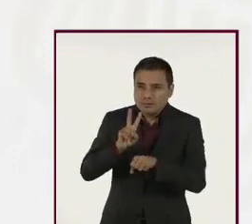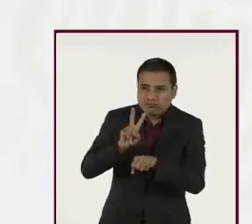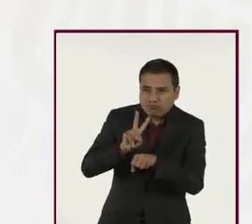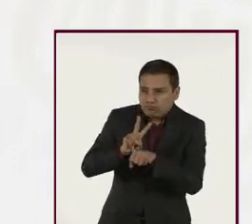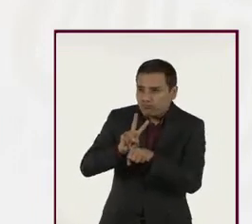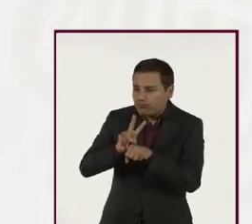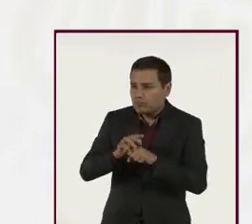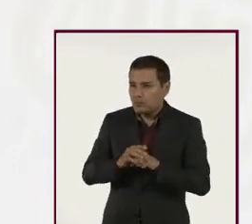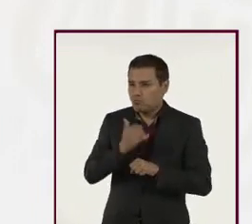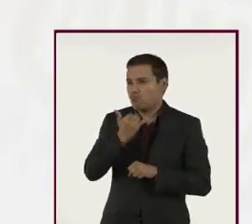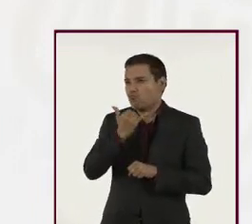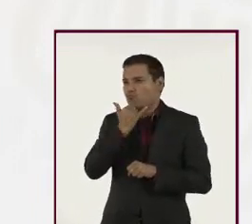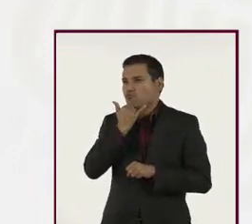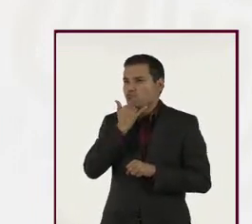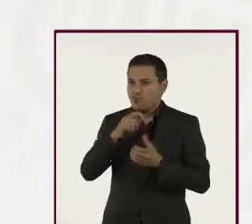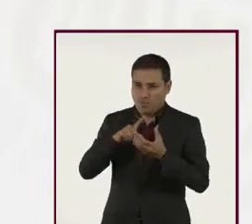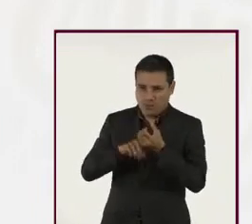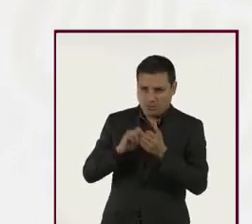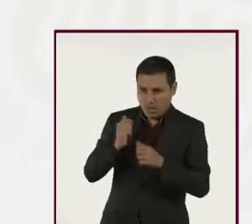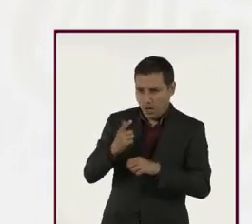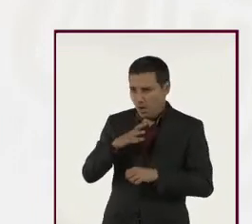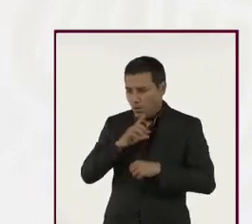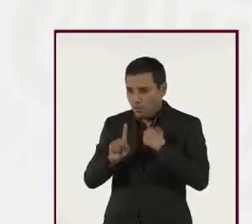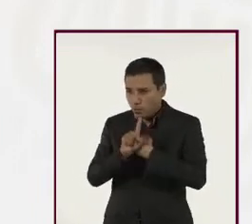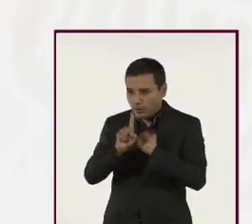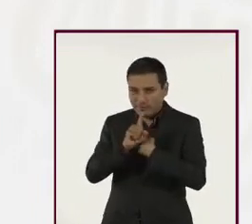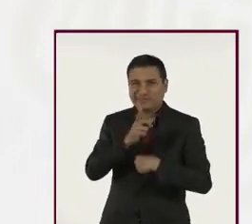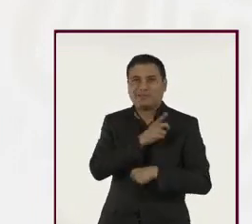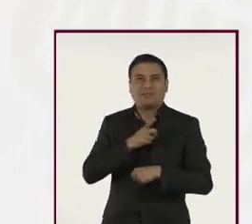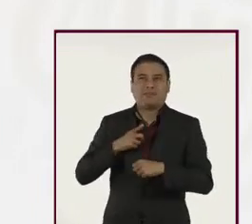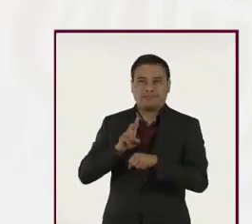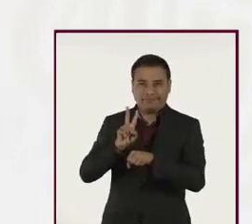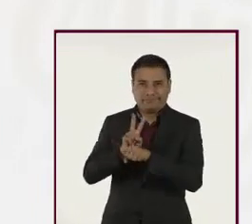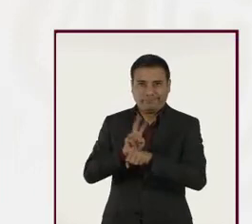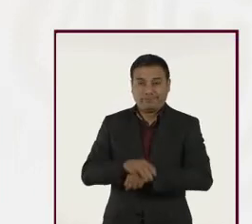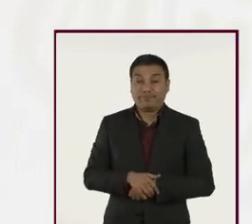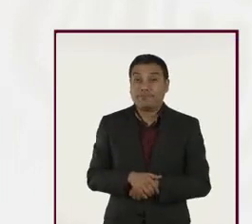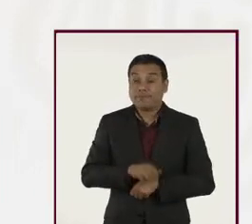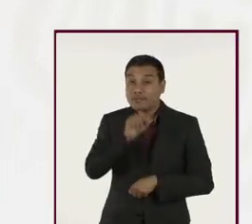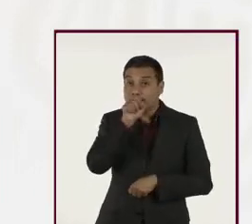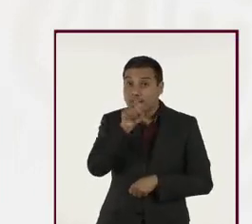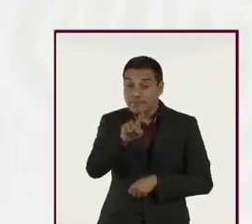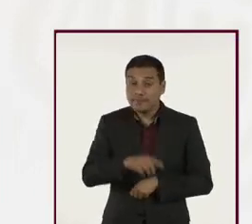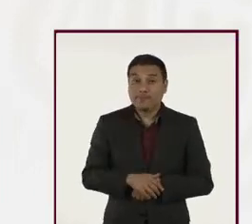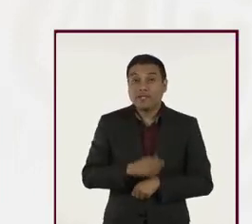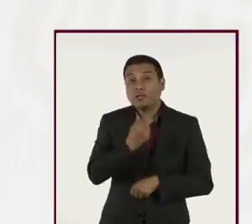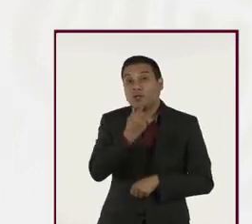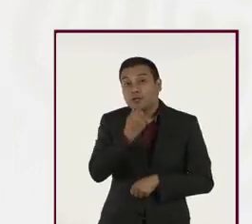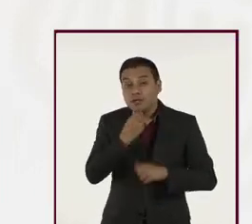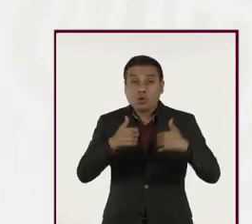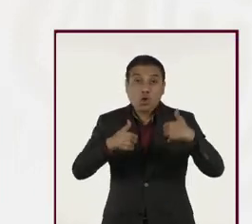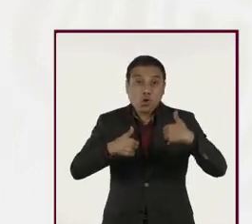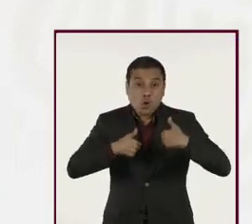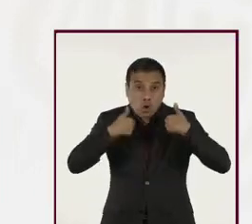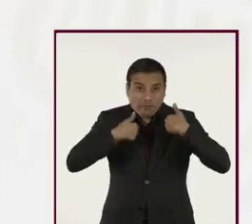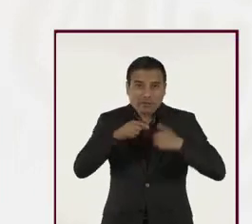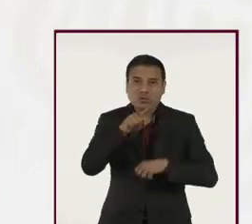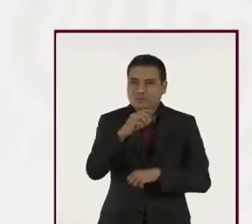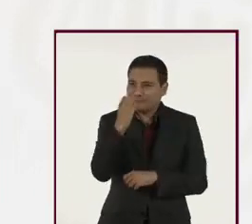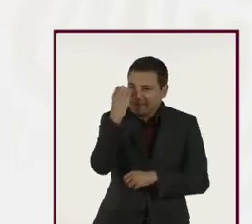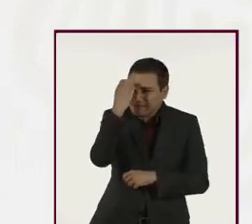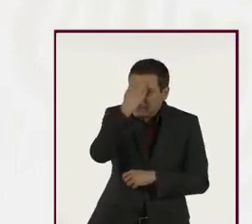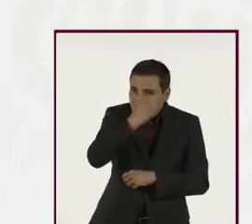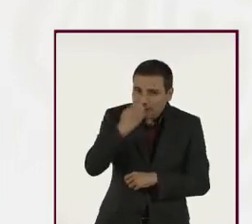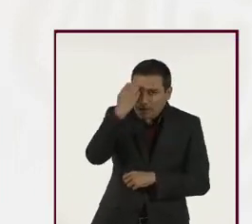menos sospechar que algo está pasando. También es muy importante observar a los niños y los adolescentes los cambios que